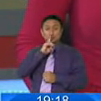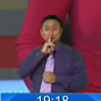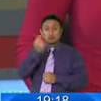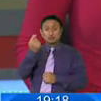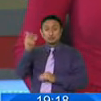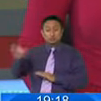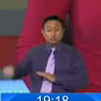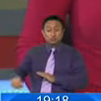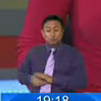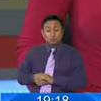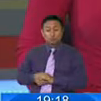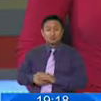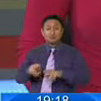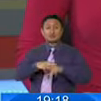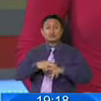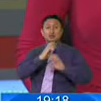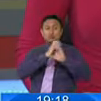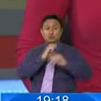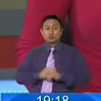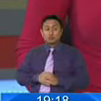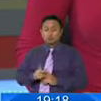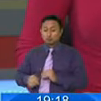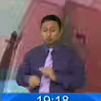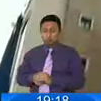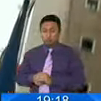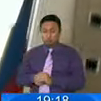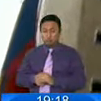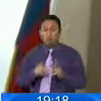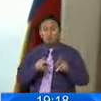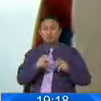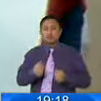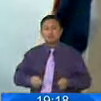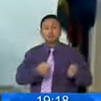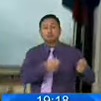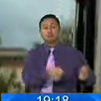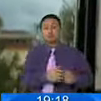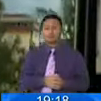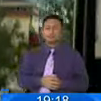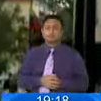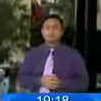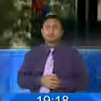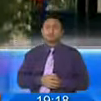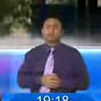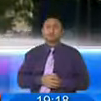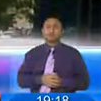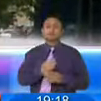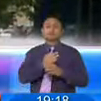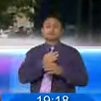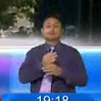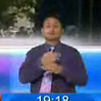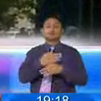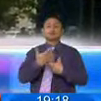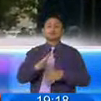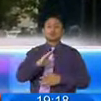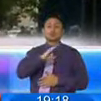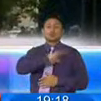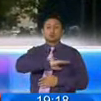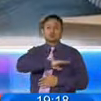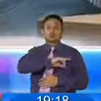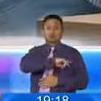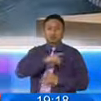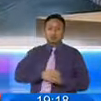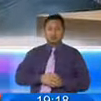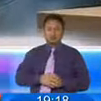entregar permisos a taxis y buses. El presunto caso donde funcionarios municipales y dos concejales